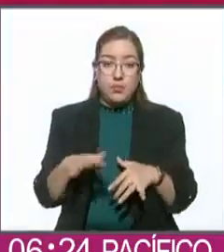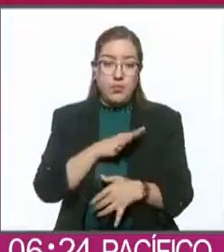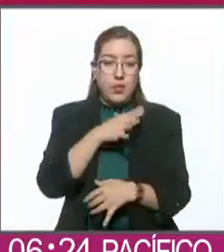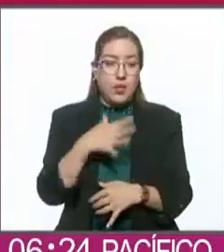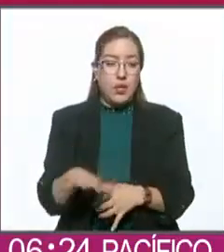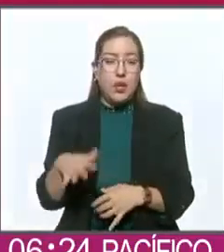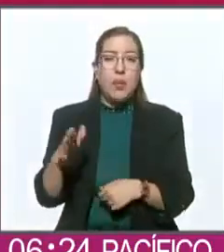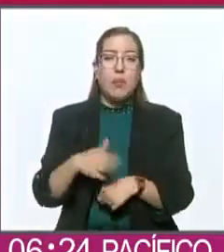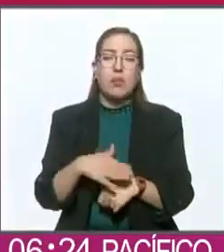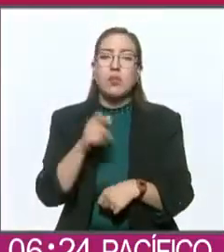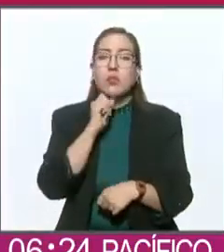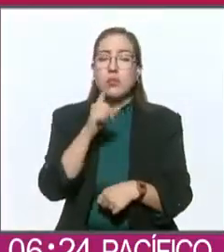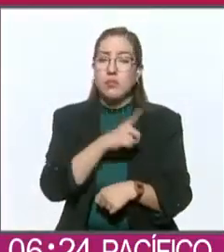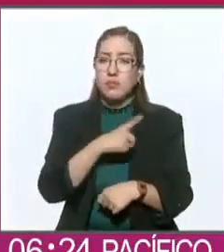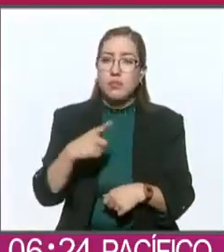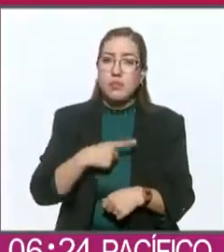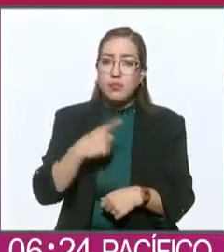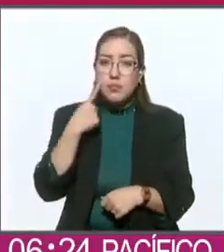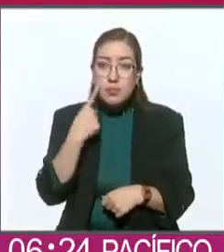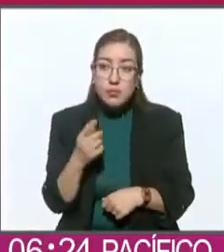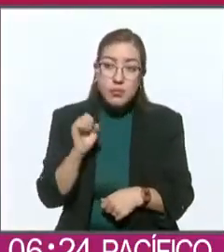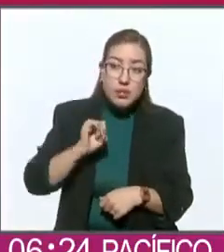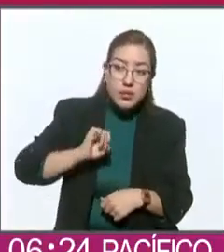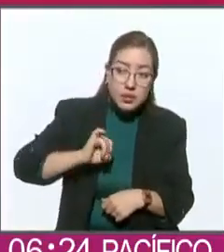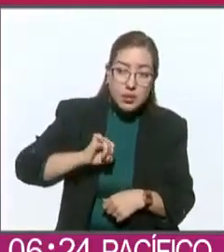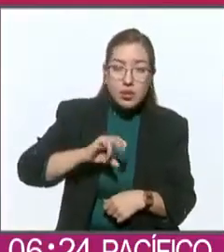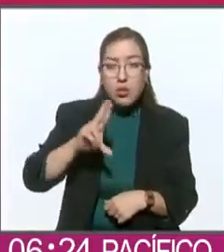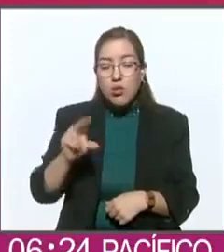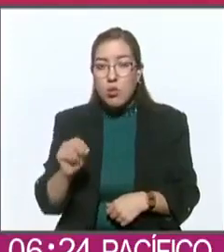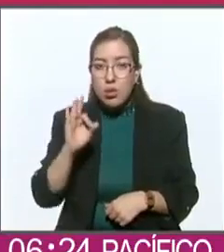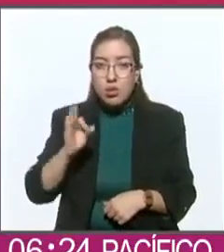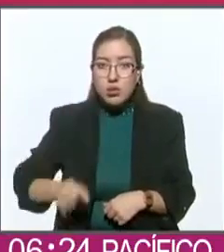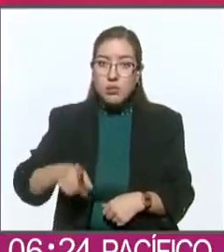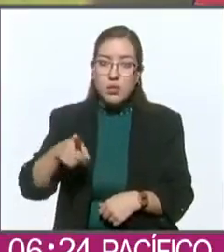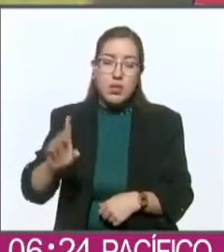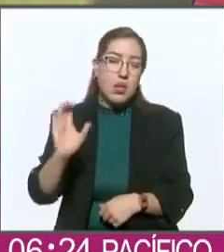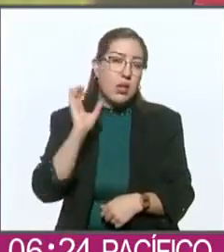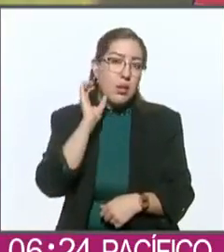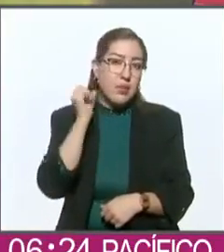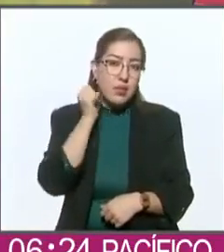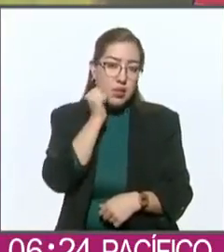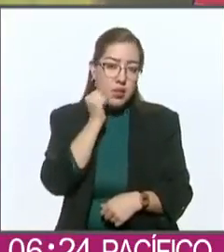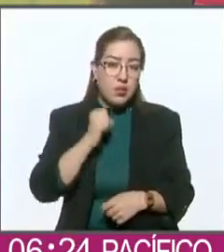su momento que avalar o discutir o rechazar el Senado de la República?